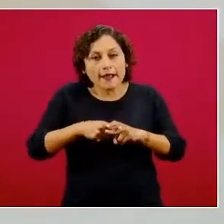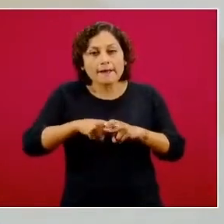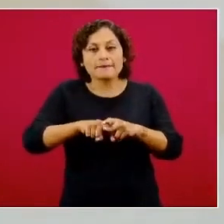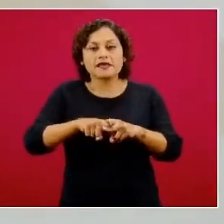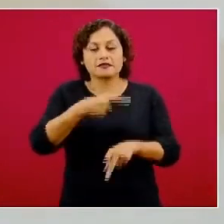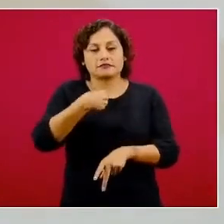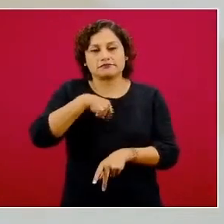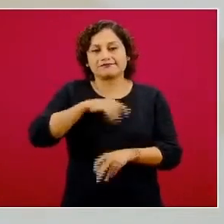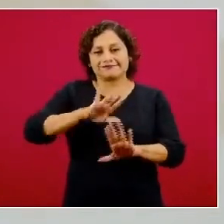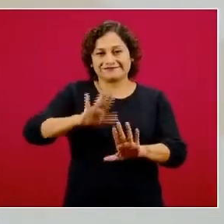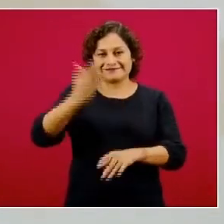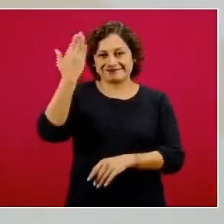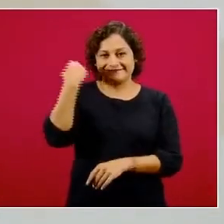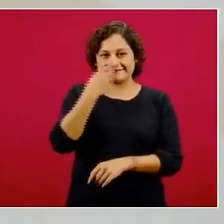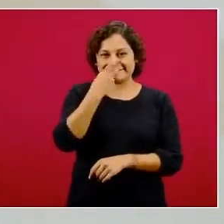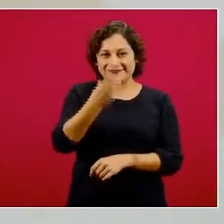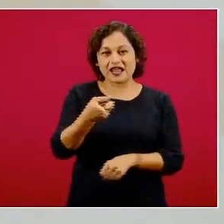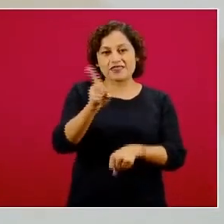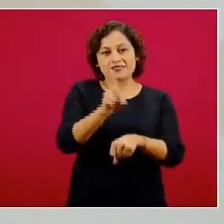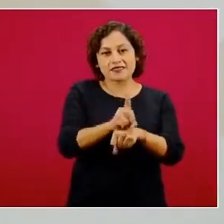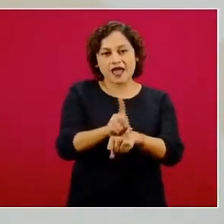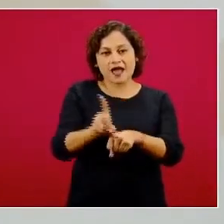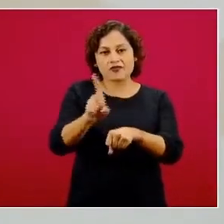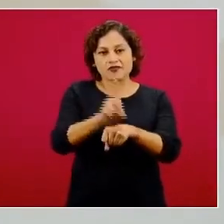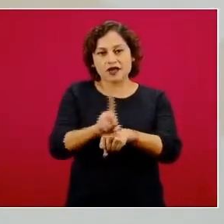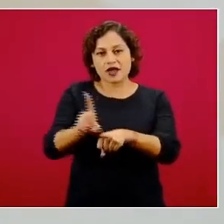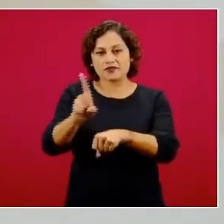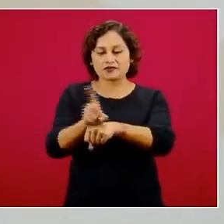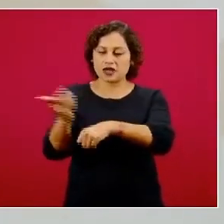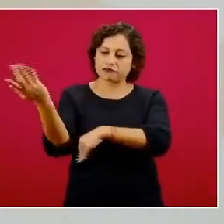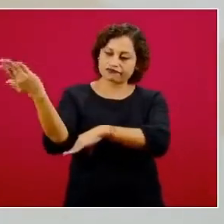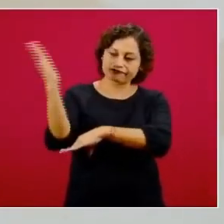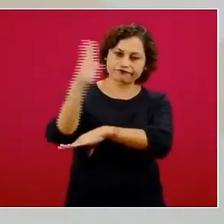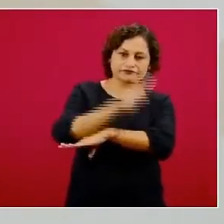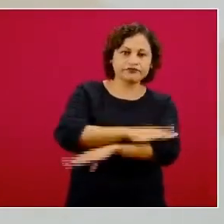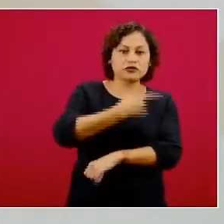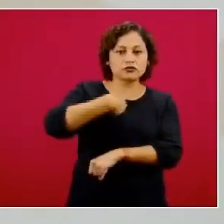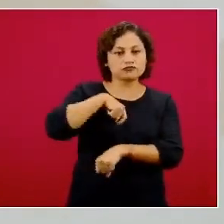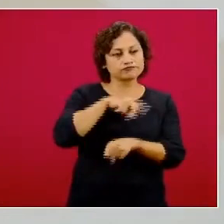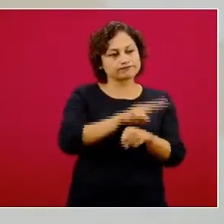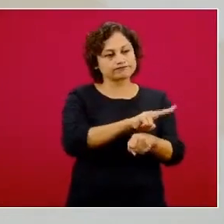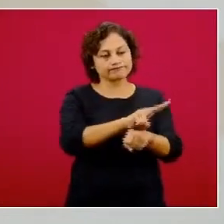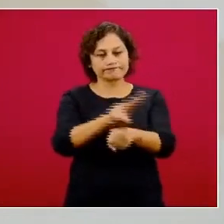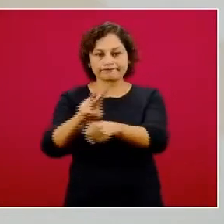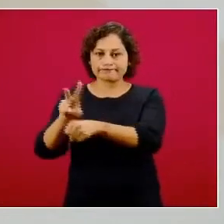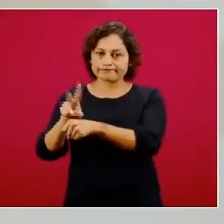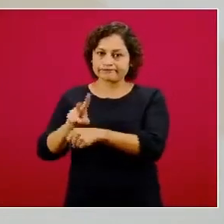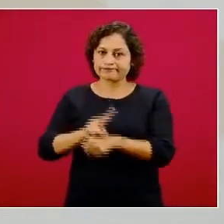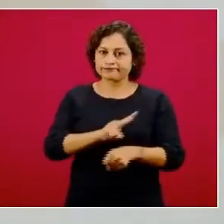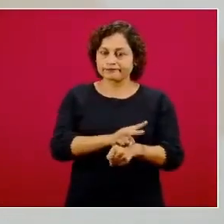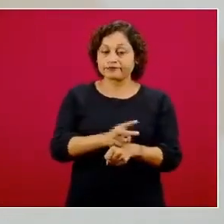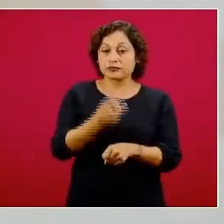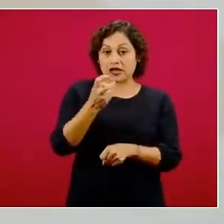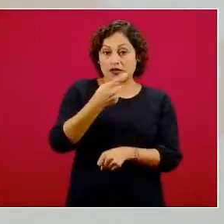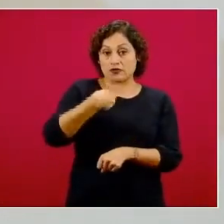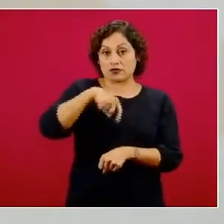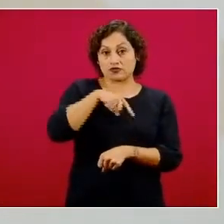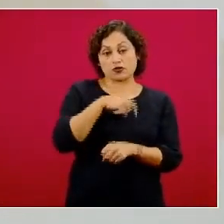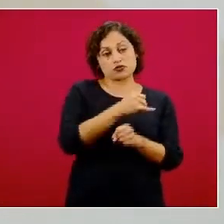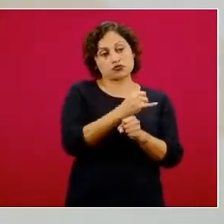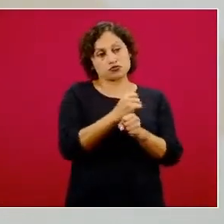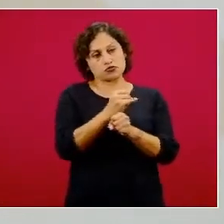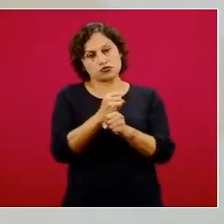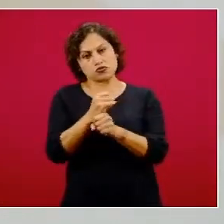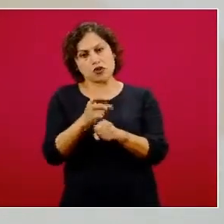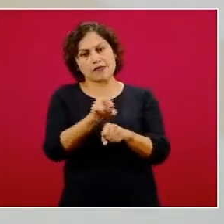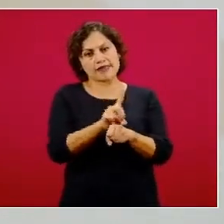días estamos haciendo un informe diario de monitoreo meteorológico, y básicamente pues revisamos todos los días